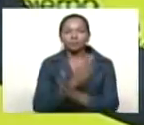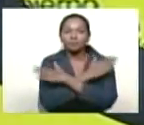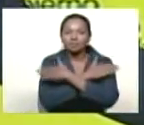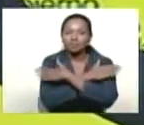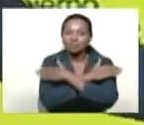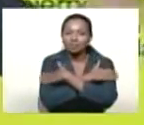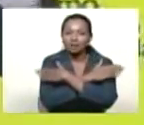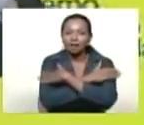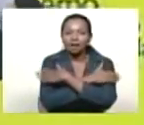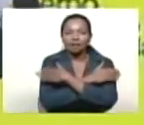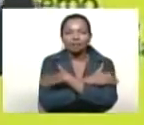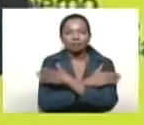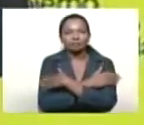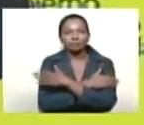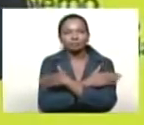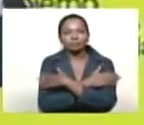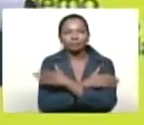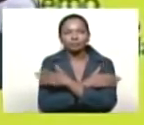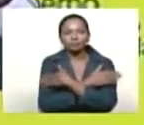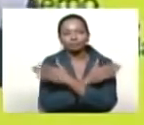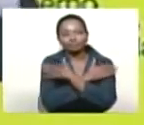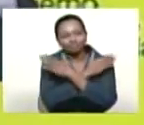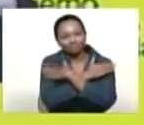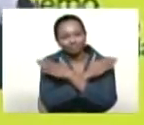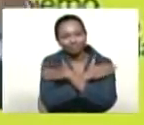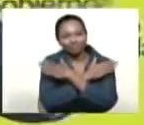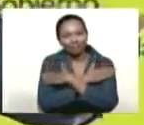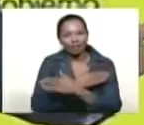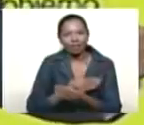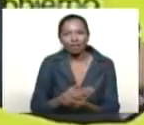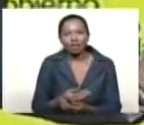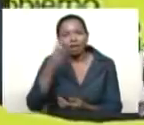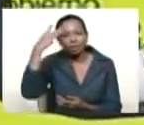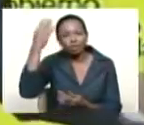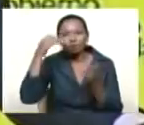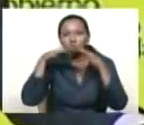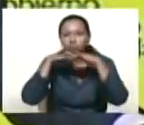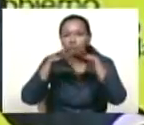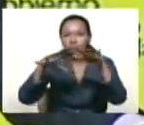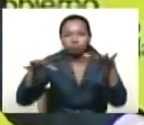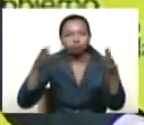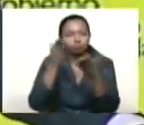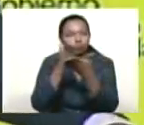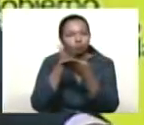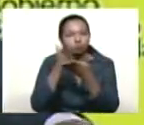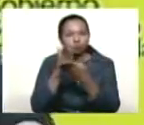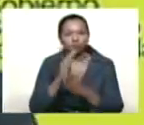¡Felicidades! ¡Felicidades! ¡Felicidades! ¡Que Dios los bendiga por siempre!